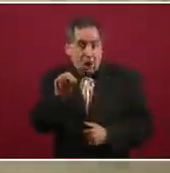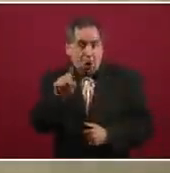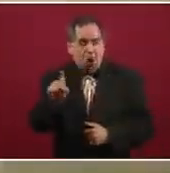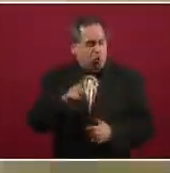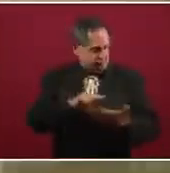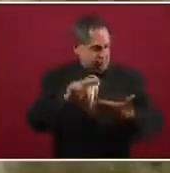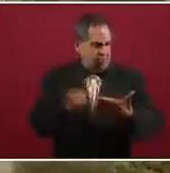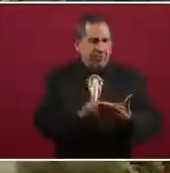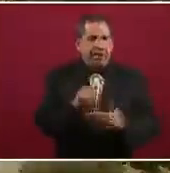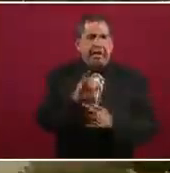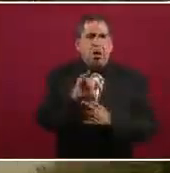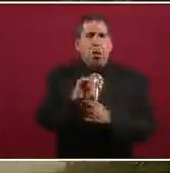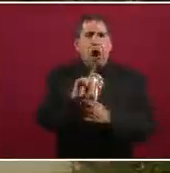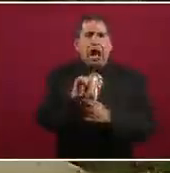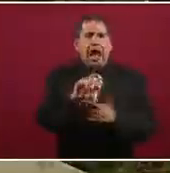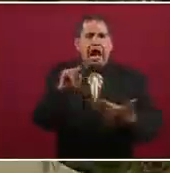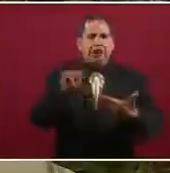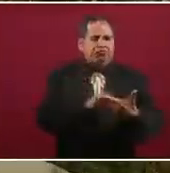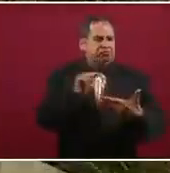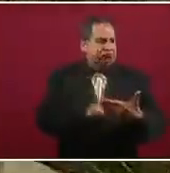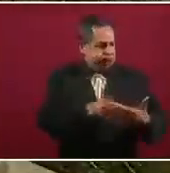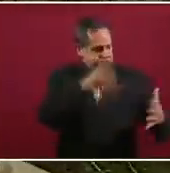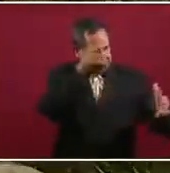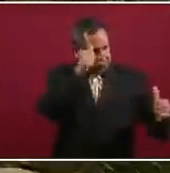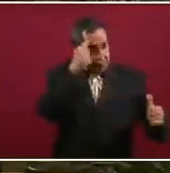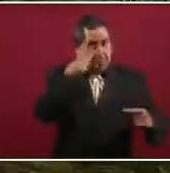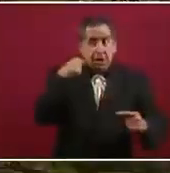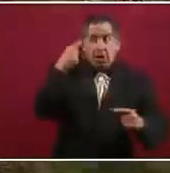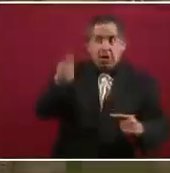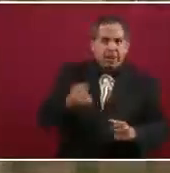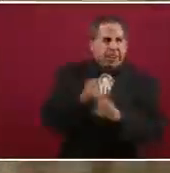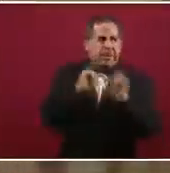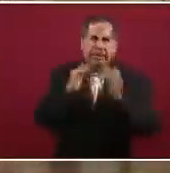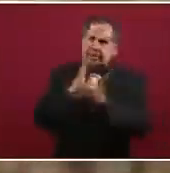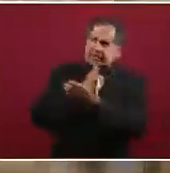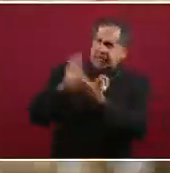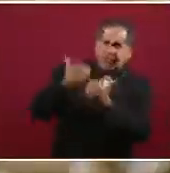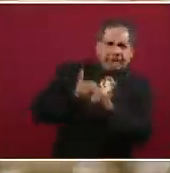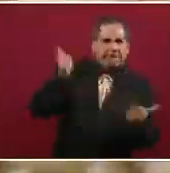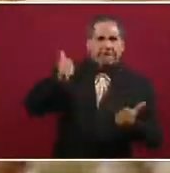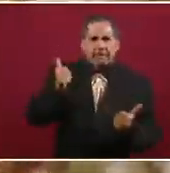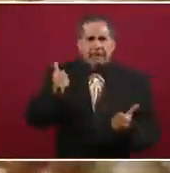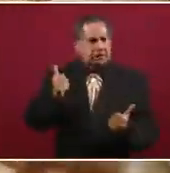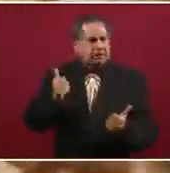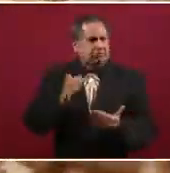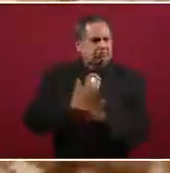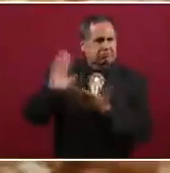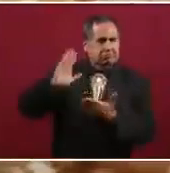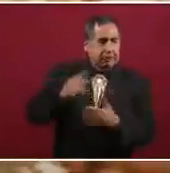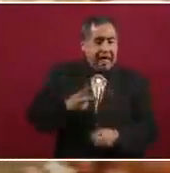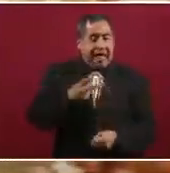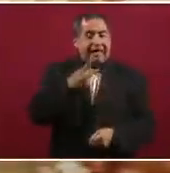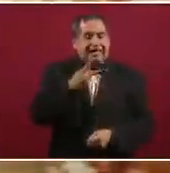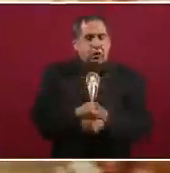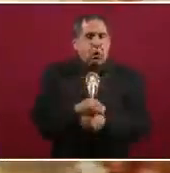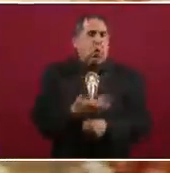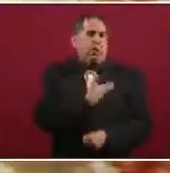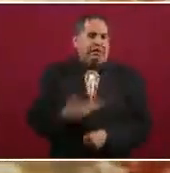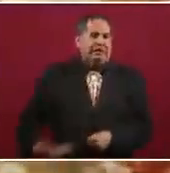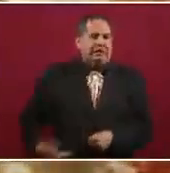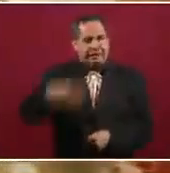Plan de Iguala ante la posibilidad de alcanzar la independencia total de España. Fue el segundo presidente de México.